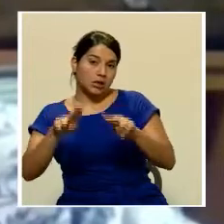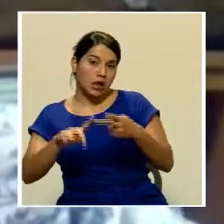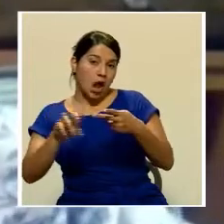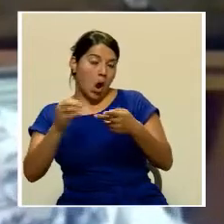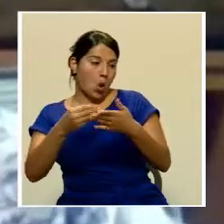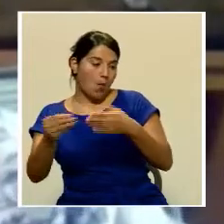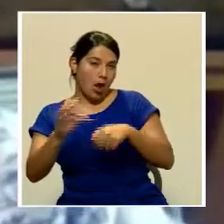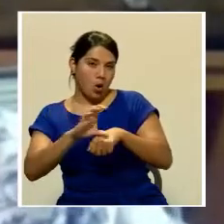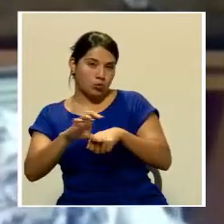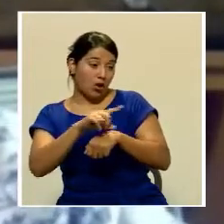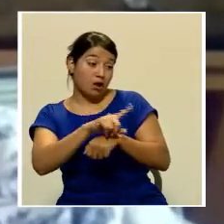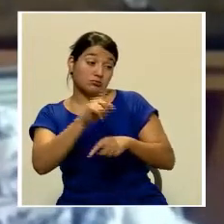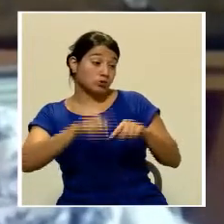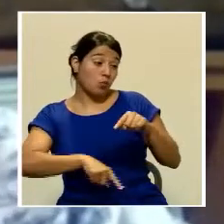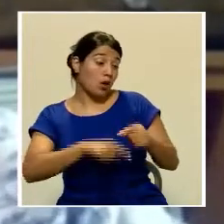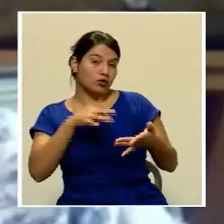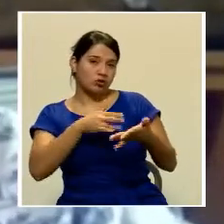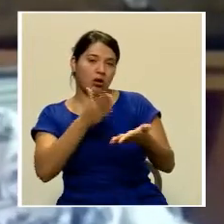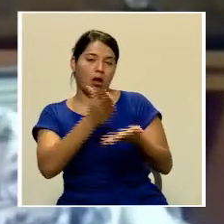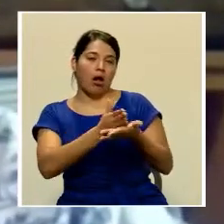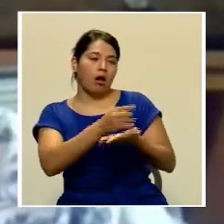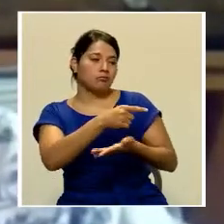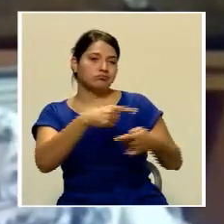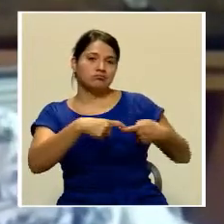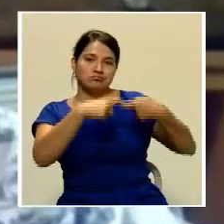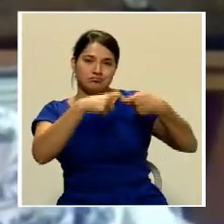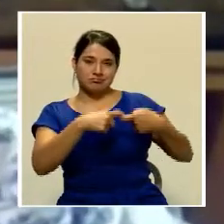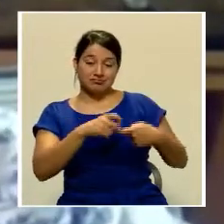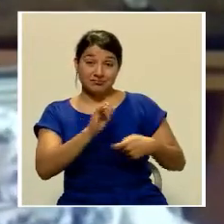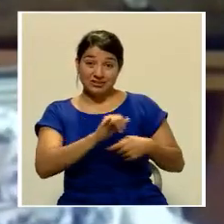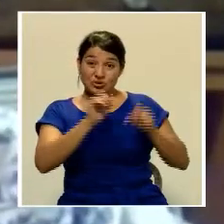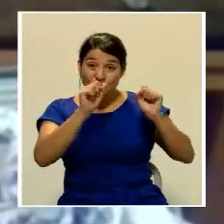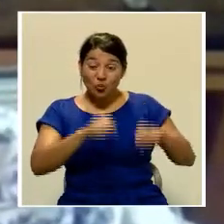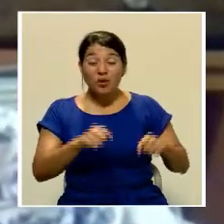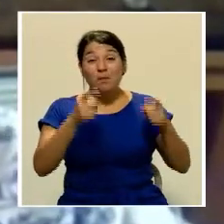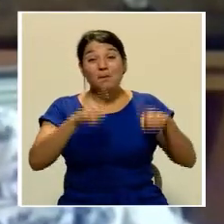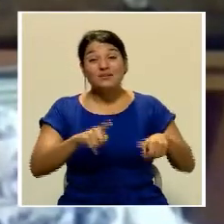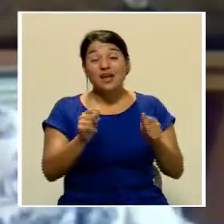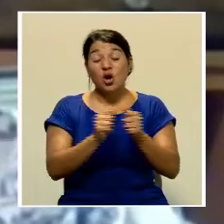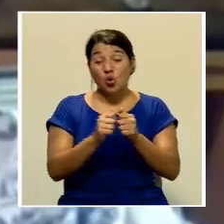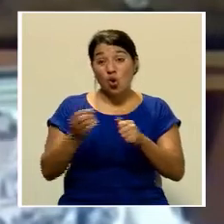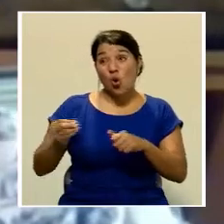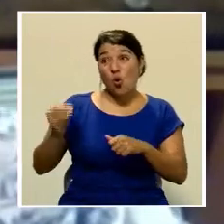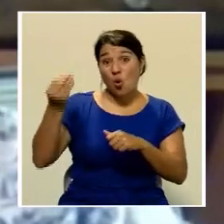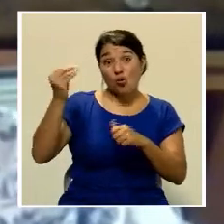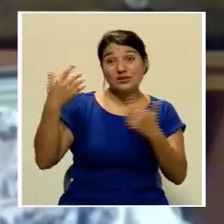eso ocurre con los más grandes, ¿verdad? Los adolescentes principalmente,